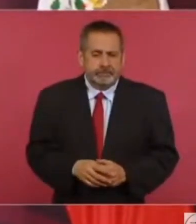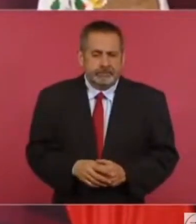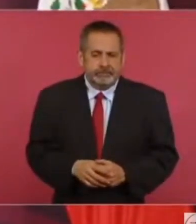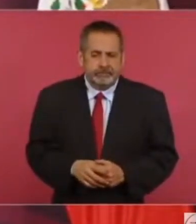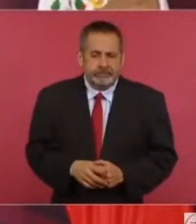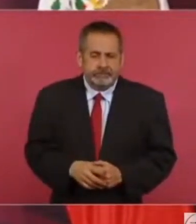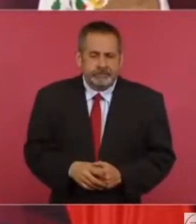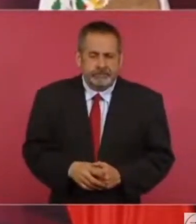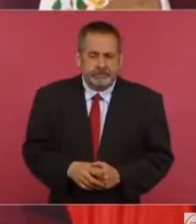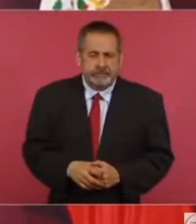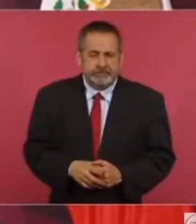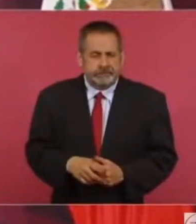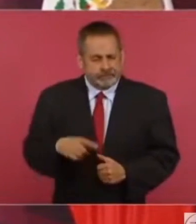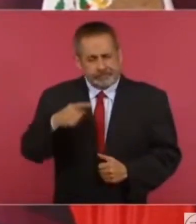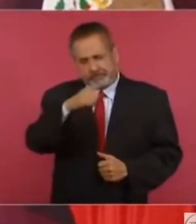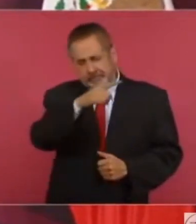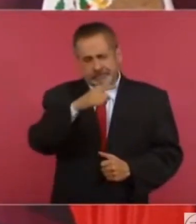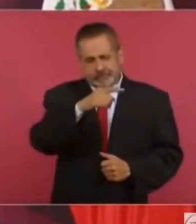Unos de estos legisladores,